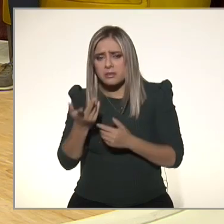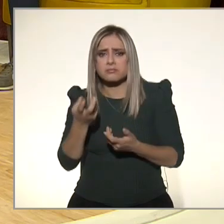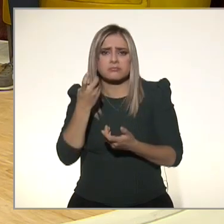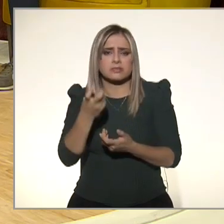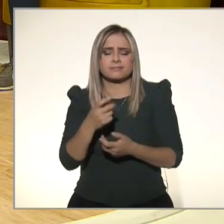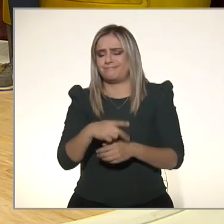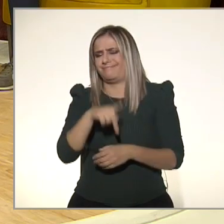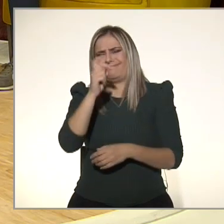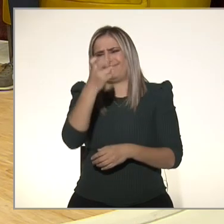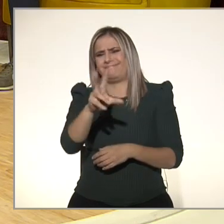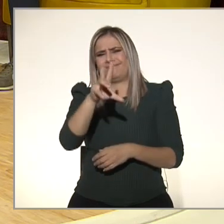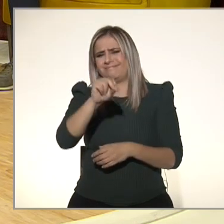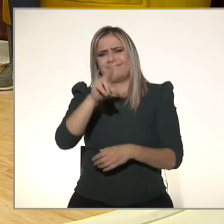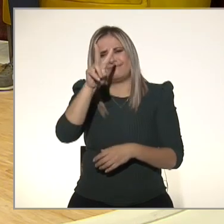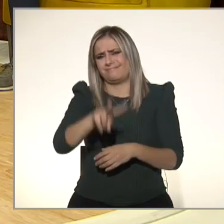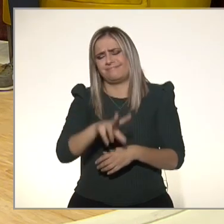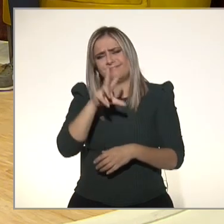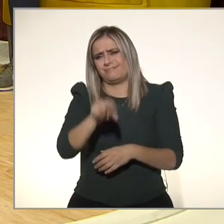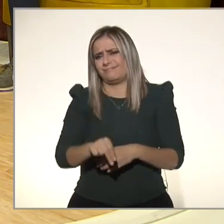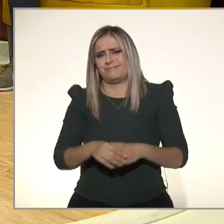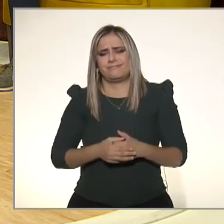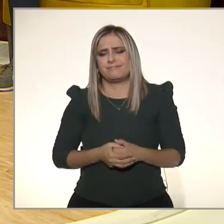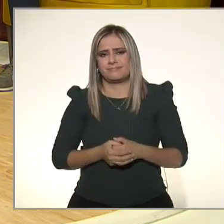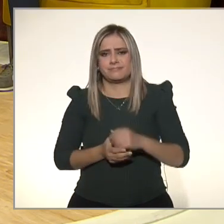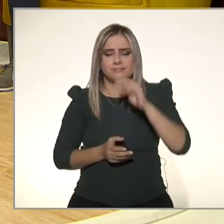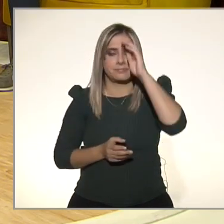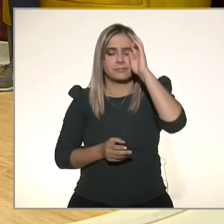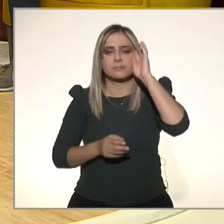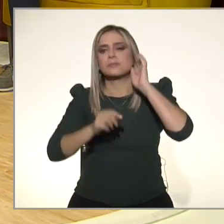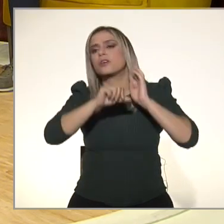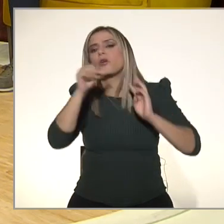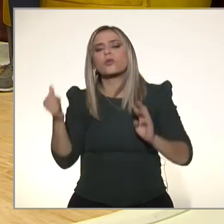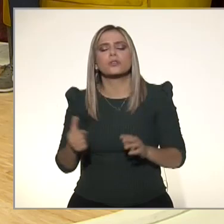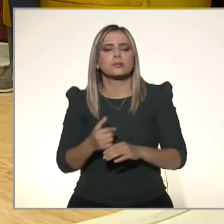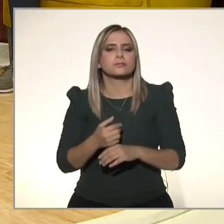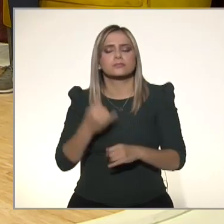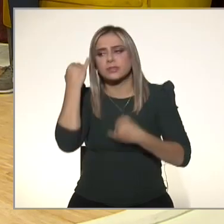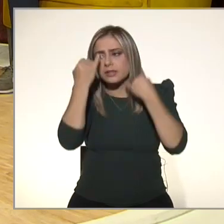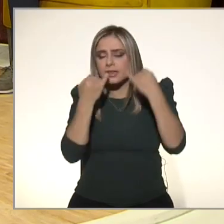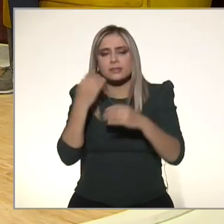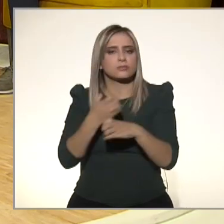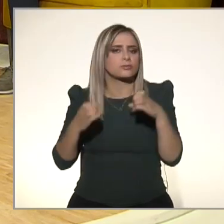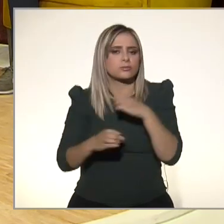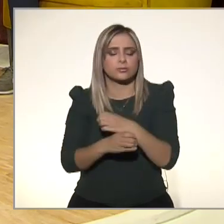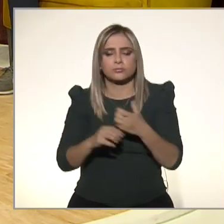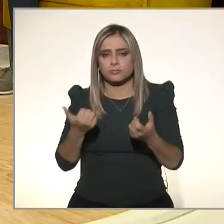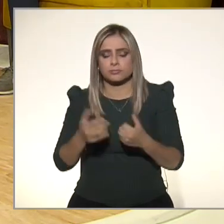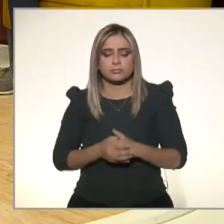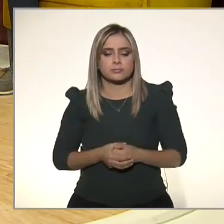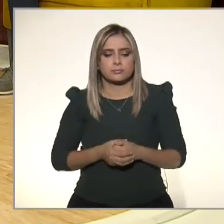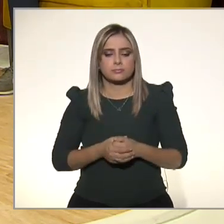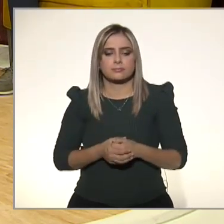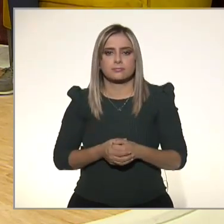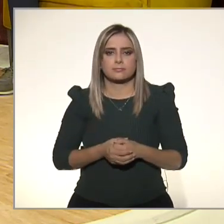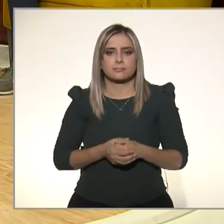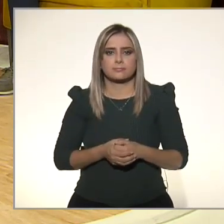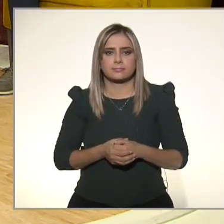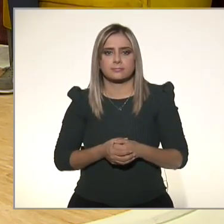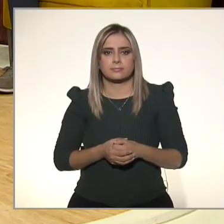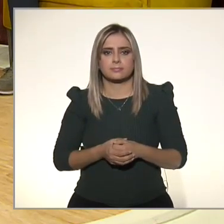definitivamente eso no tiene nada que ver. Ok. ¿Algo más de tabúes que es importante que mencionemos? Sí, yo creo que tenemos